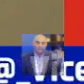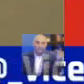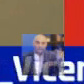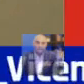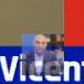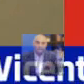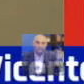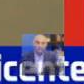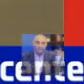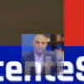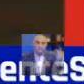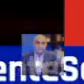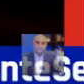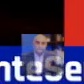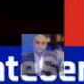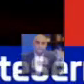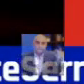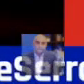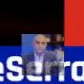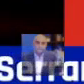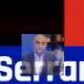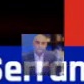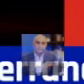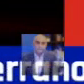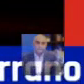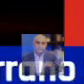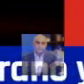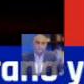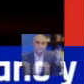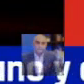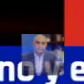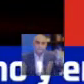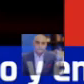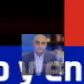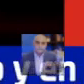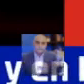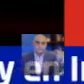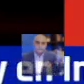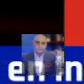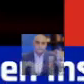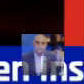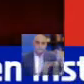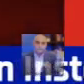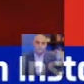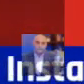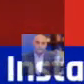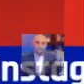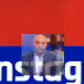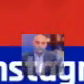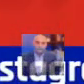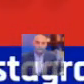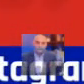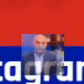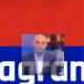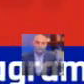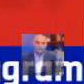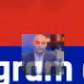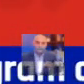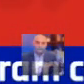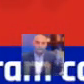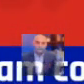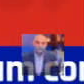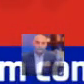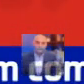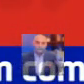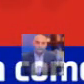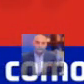recibir amenazas de parte del grupo de Letras Libres y de algunos otros personajes,